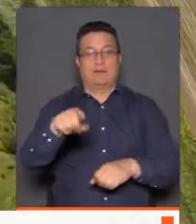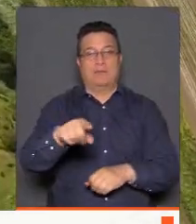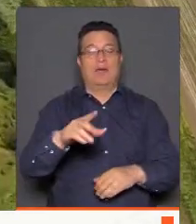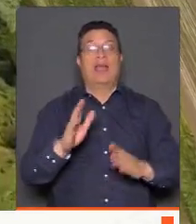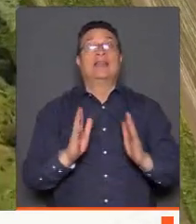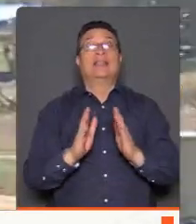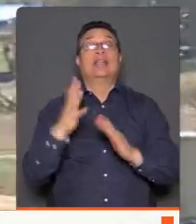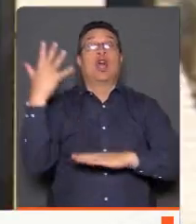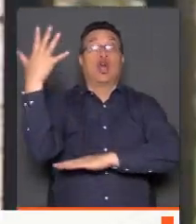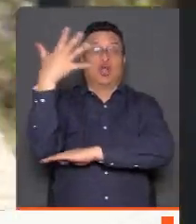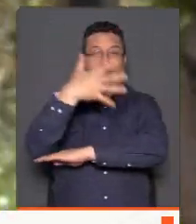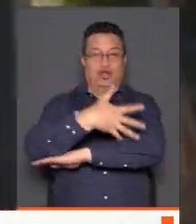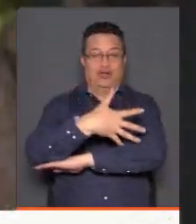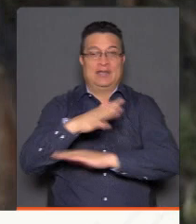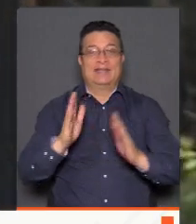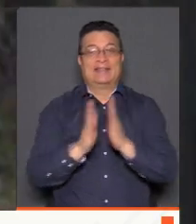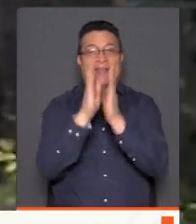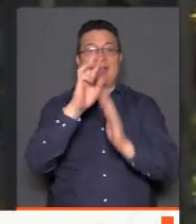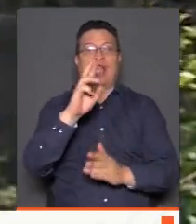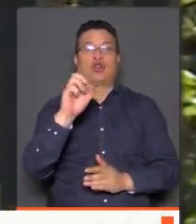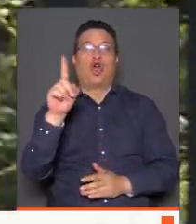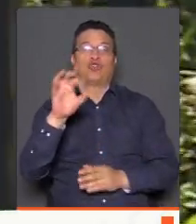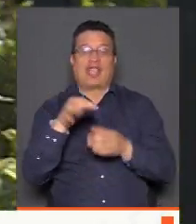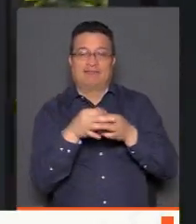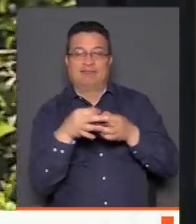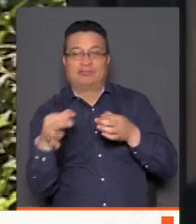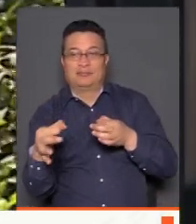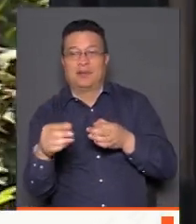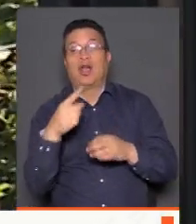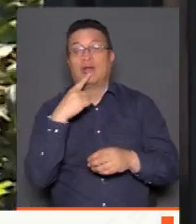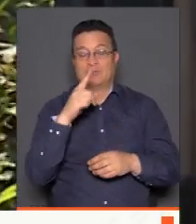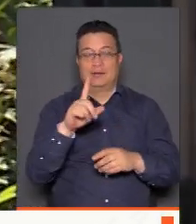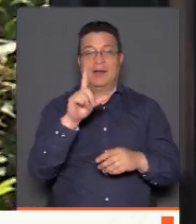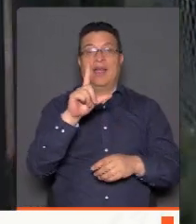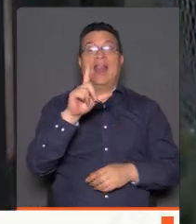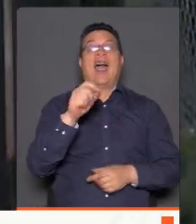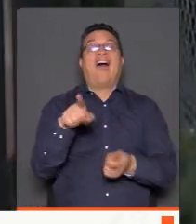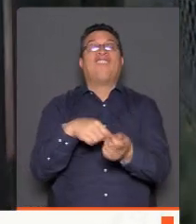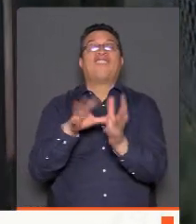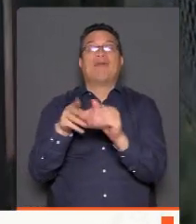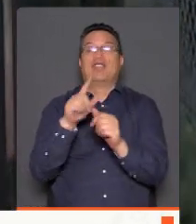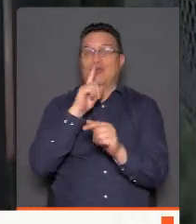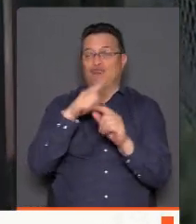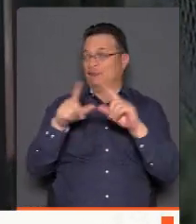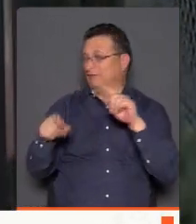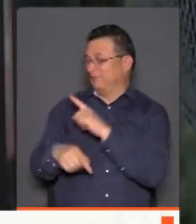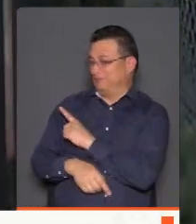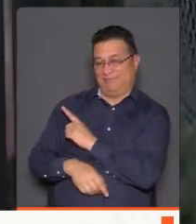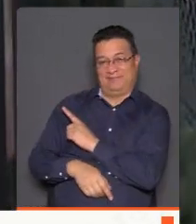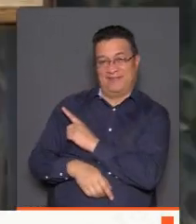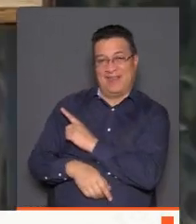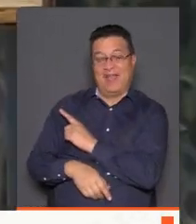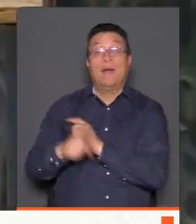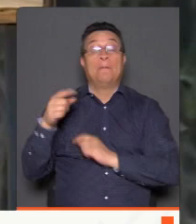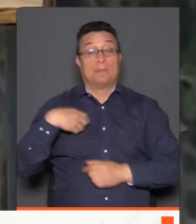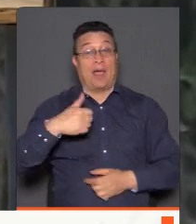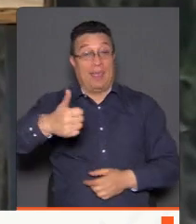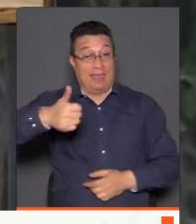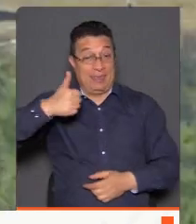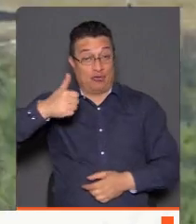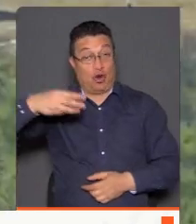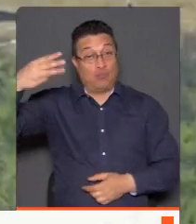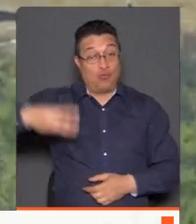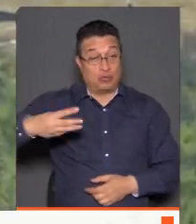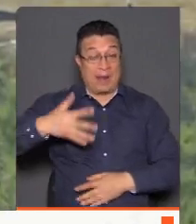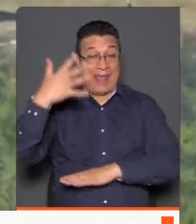de Colmo y a quienes sus ocupantes han denominado como la Hacienda La Familia. Según una resolución de la Dirección de Obras Municipales